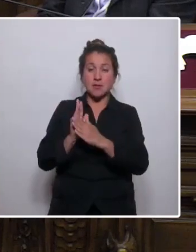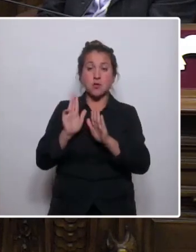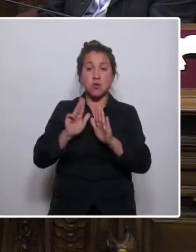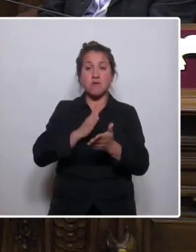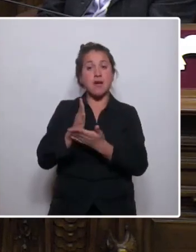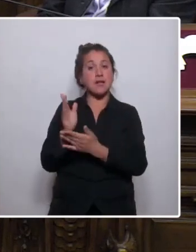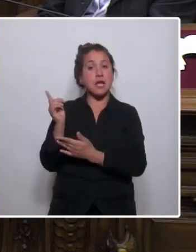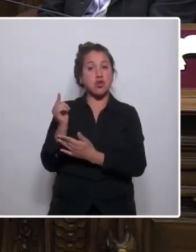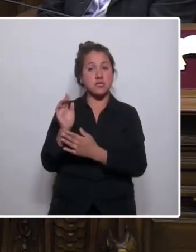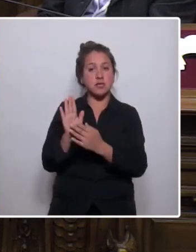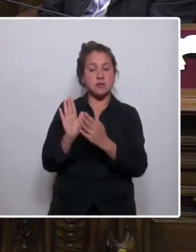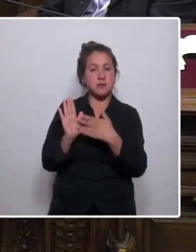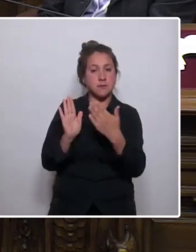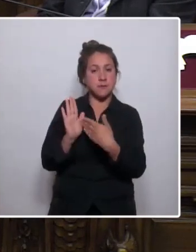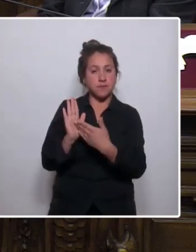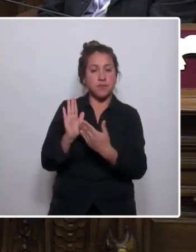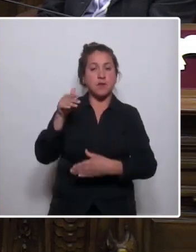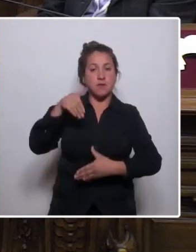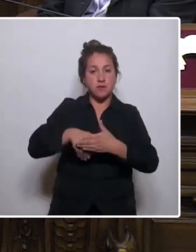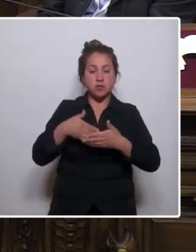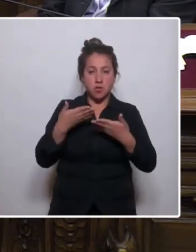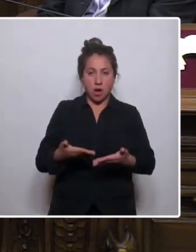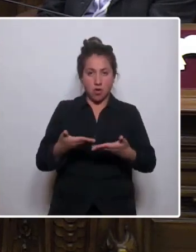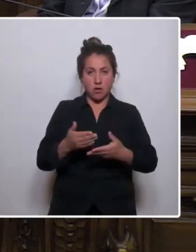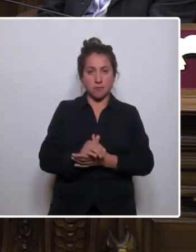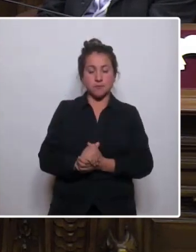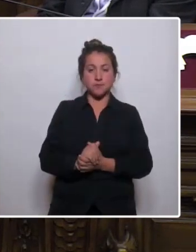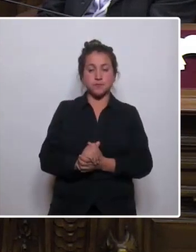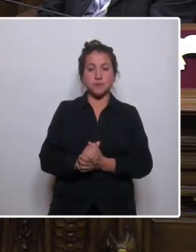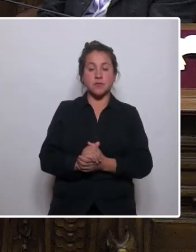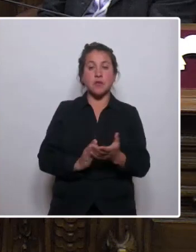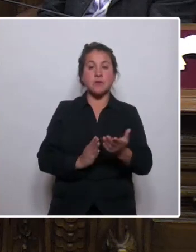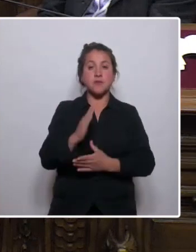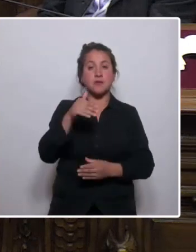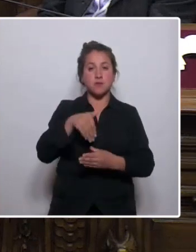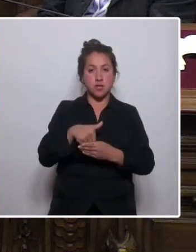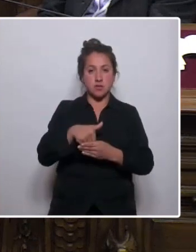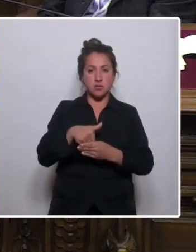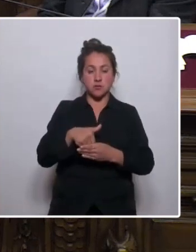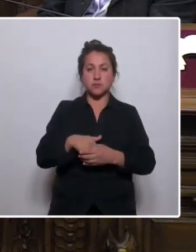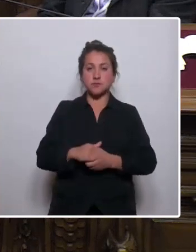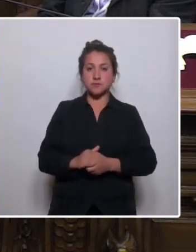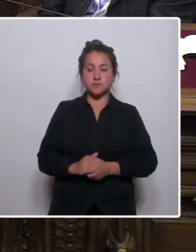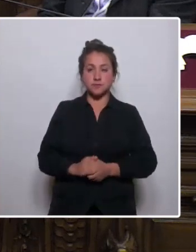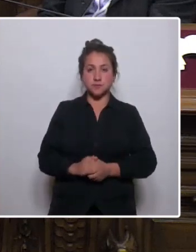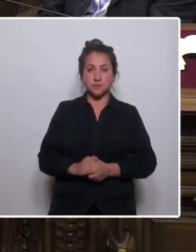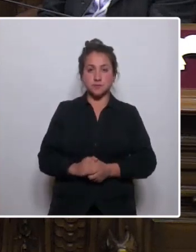votación a continuación. En votación.